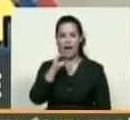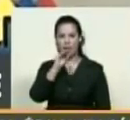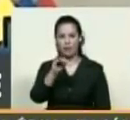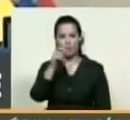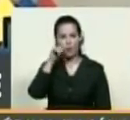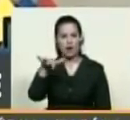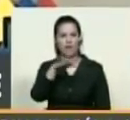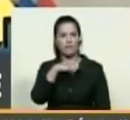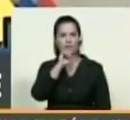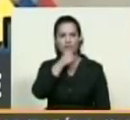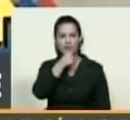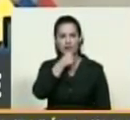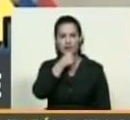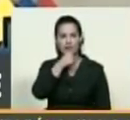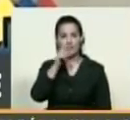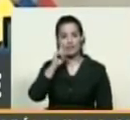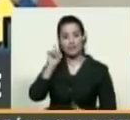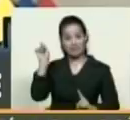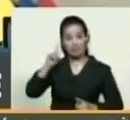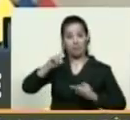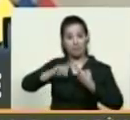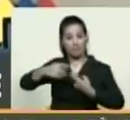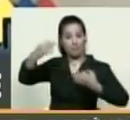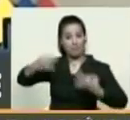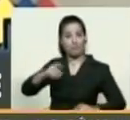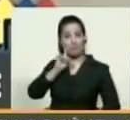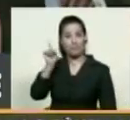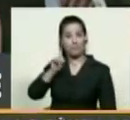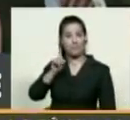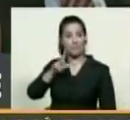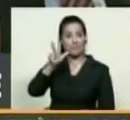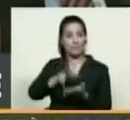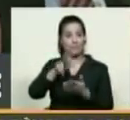como dicen los viejos de pueblo, palabra cierta.